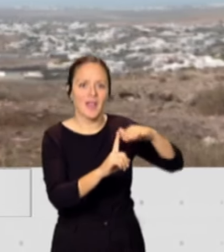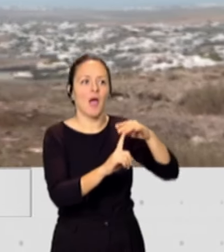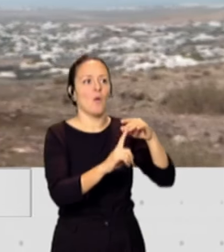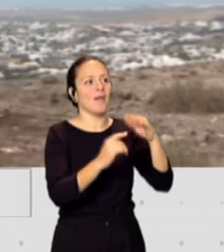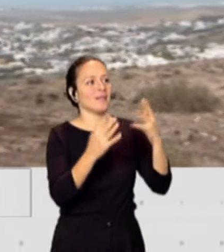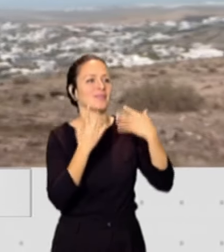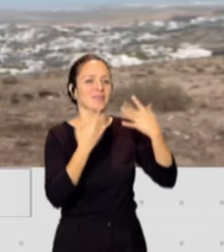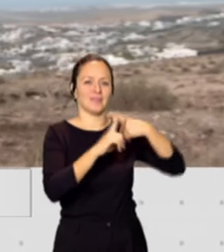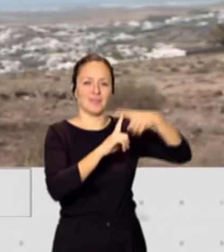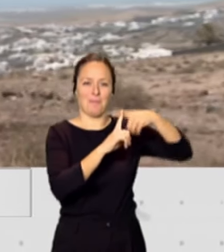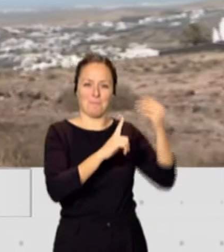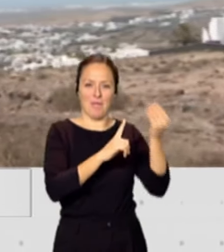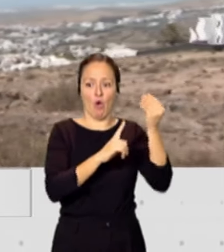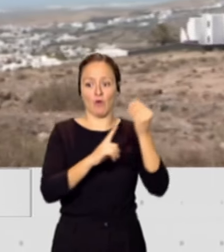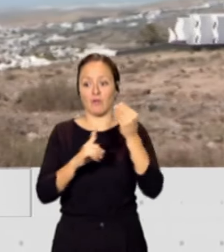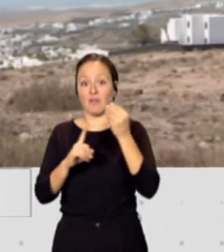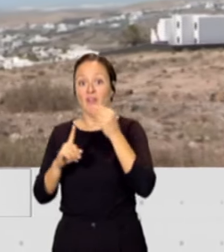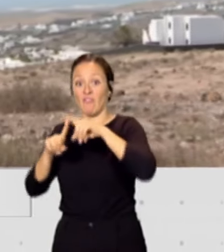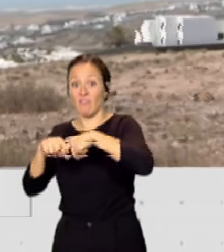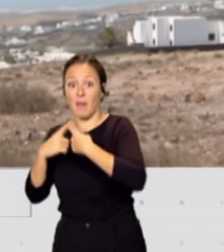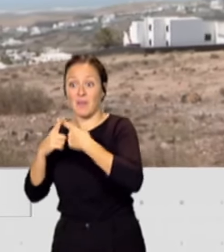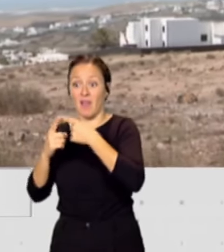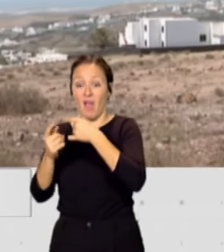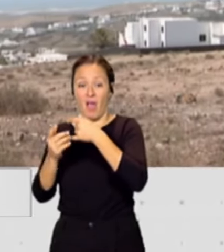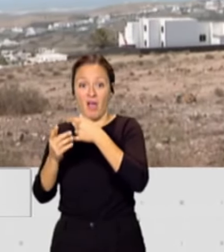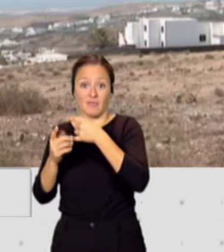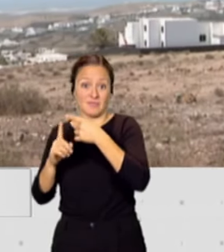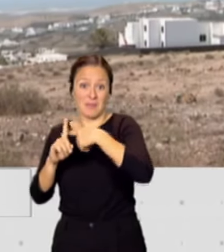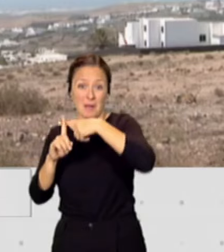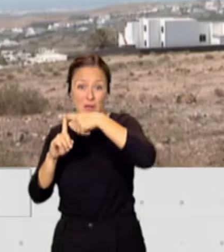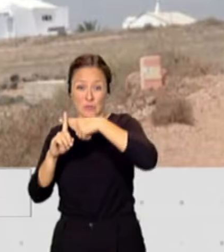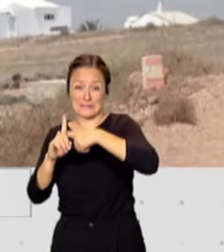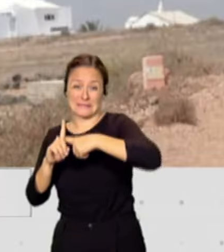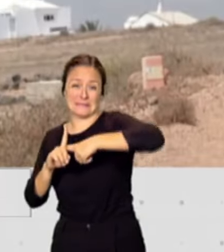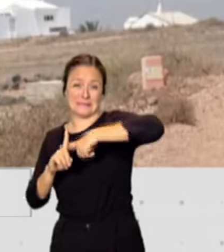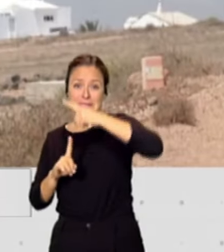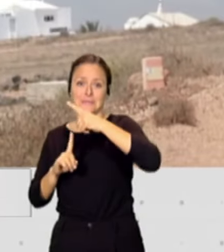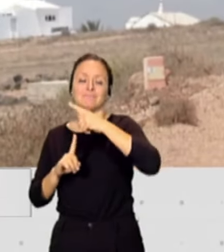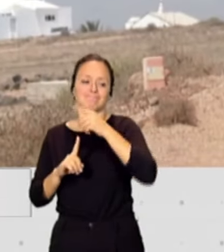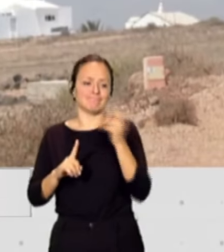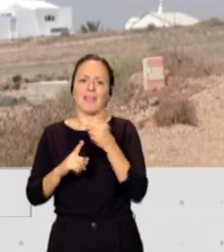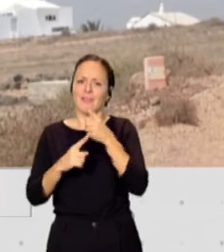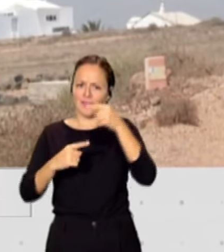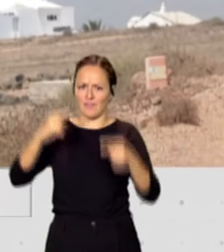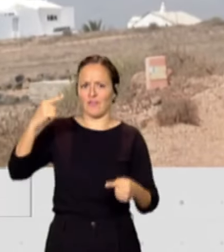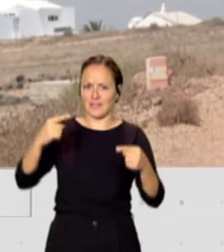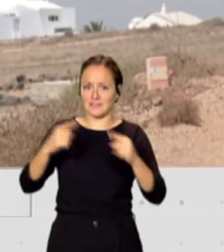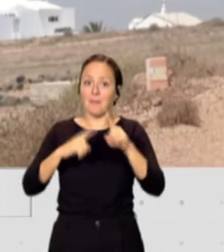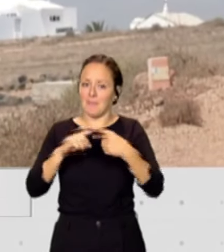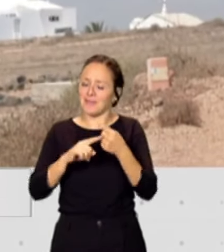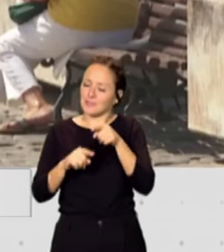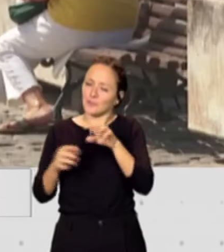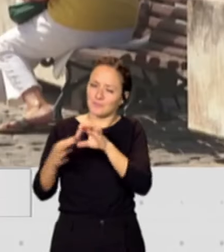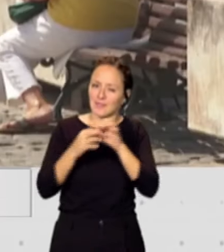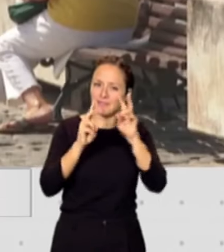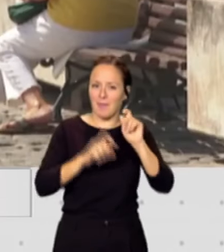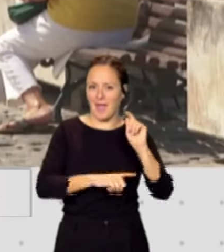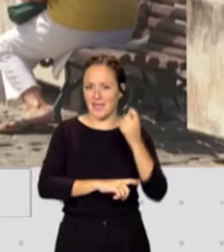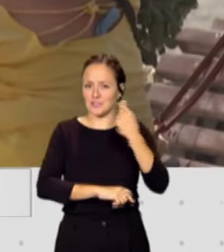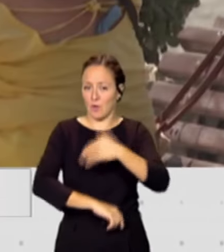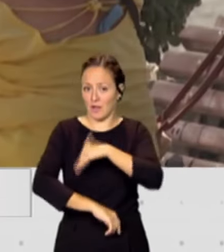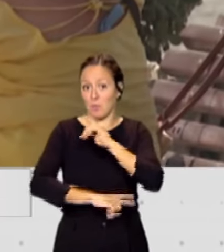Temperatura adecuada frente a aquellos que no lo tienen y eso se refleja totalmente en todo lo que está relacionado con el éxito académico no Y la forma